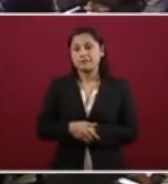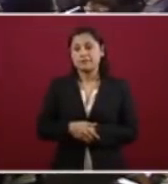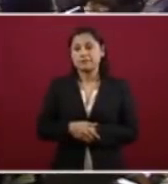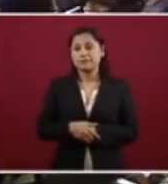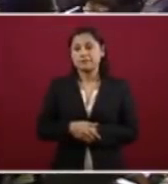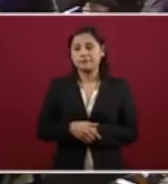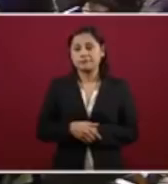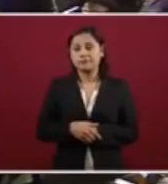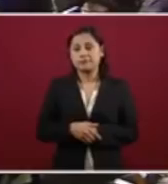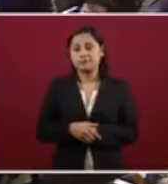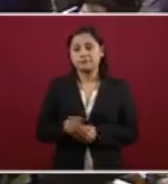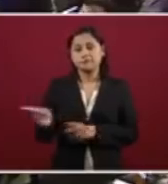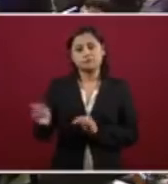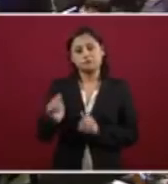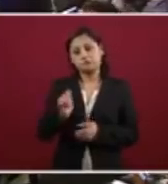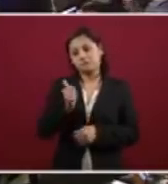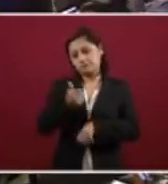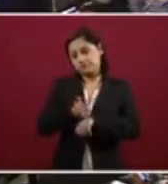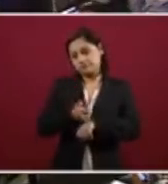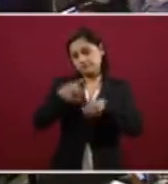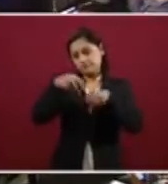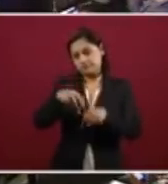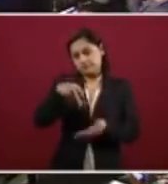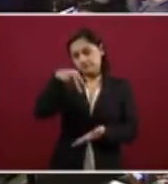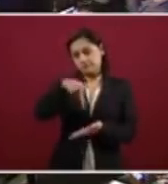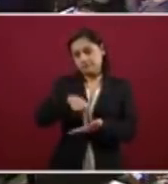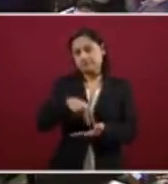Ya te quedas aquí para…